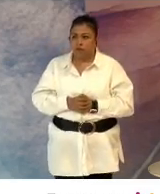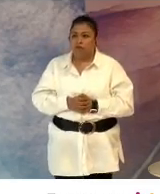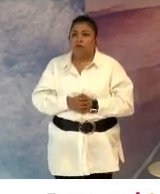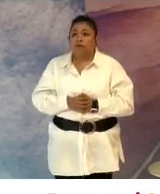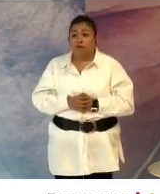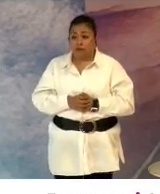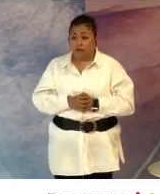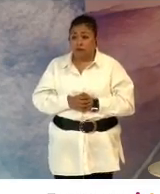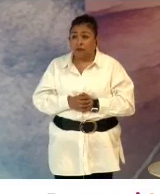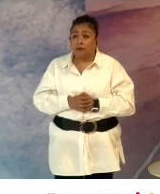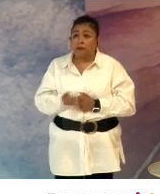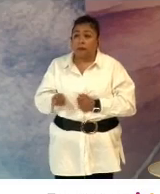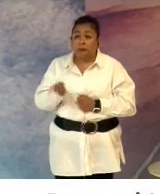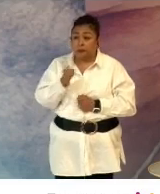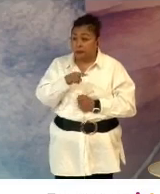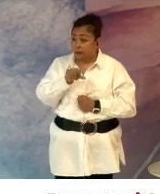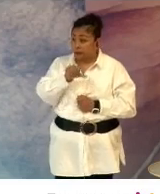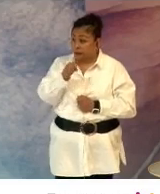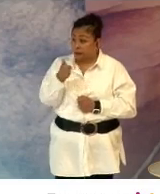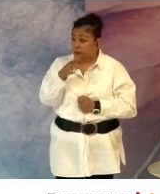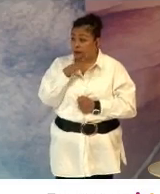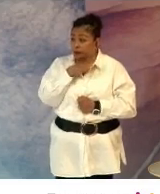de este lado tenemos